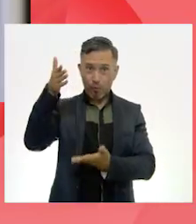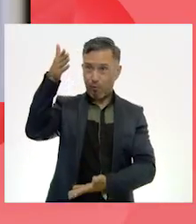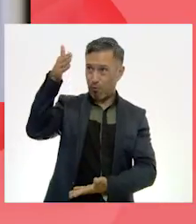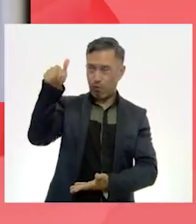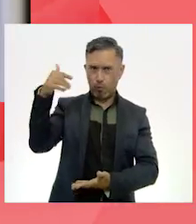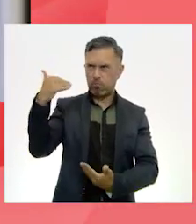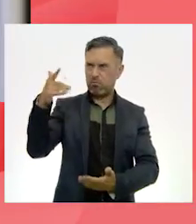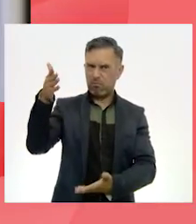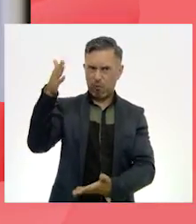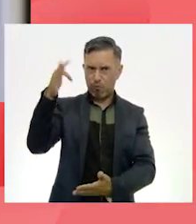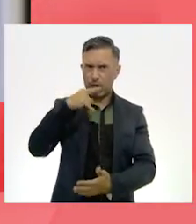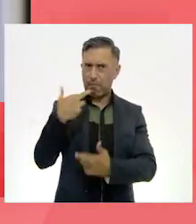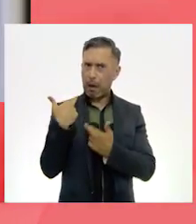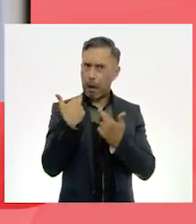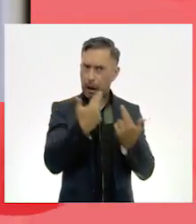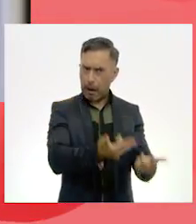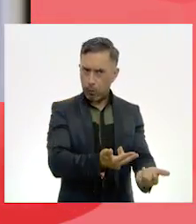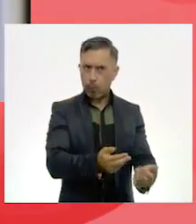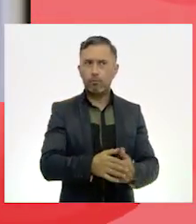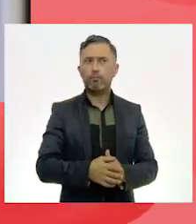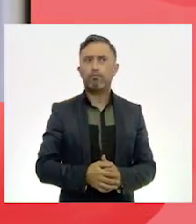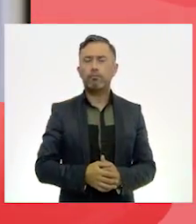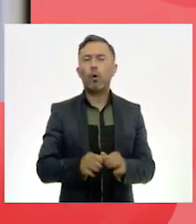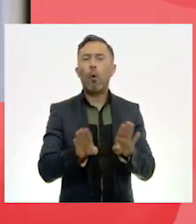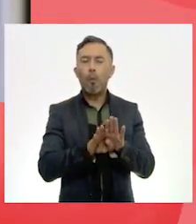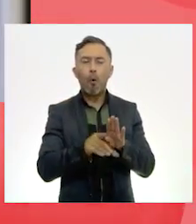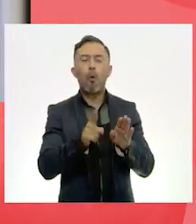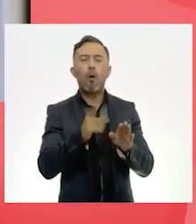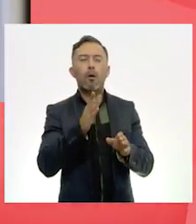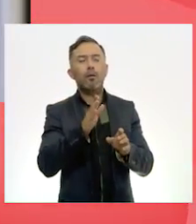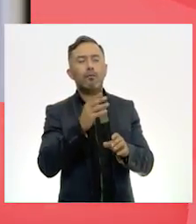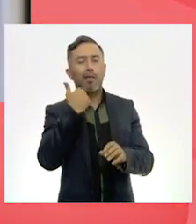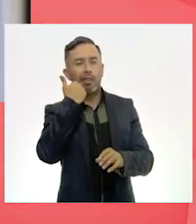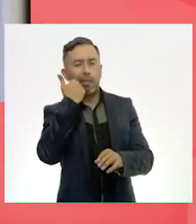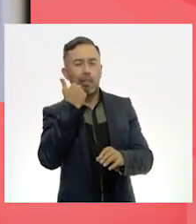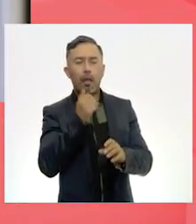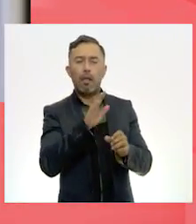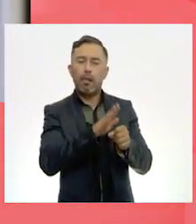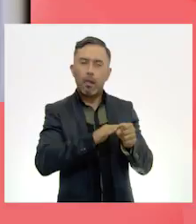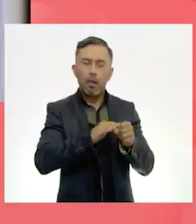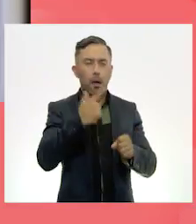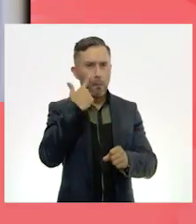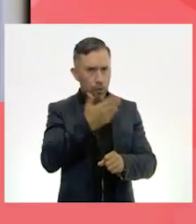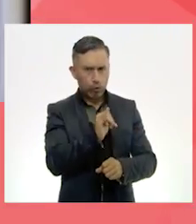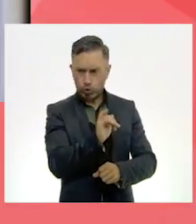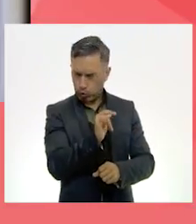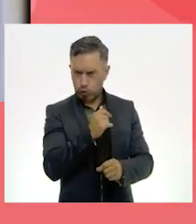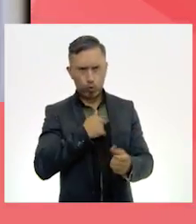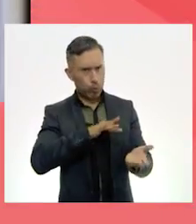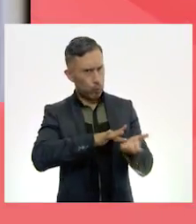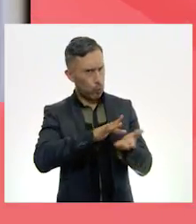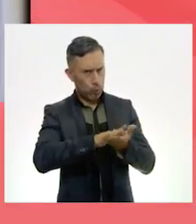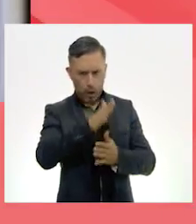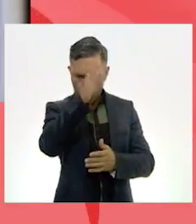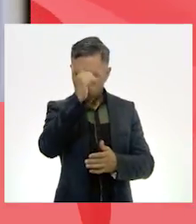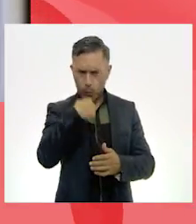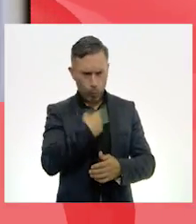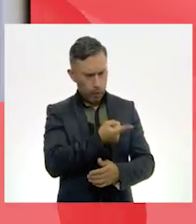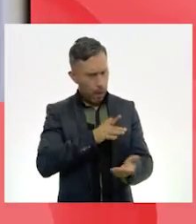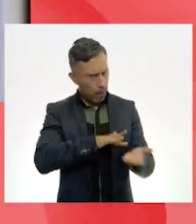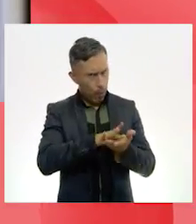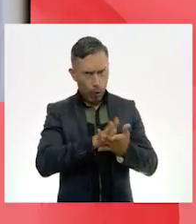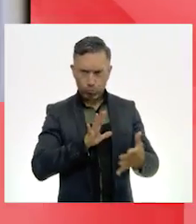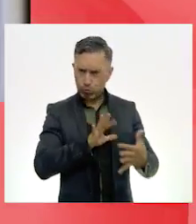¿no? Como para igualmente ganar a Emiliano Zapata, ¿no? Decirle, sí, mira, estoy contigo, ¿no? Tú confía en mí, todo va a estar